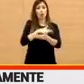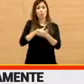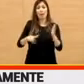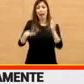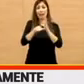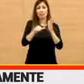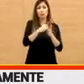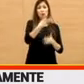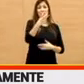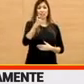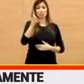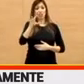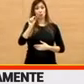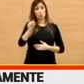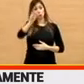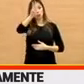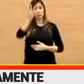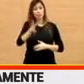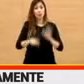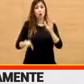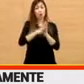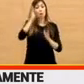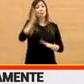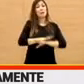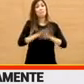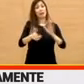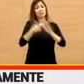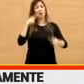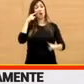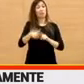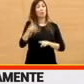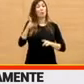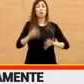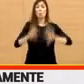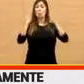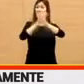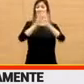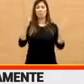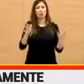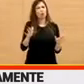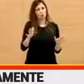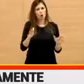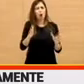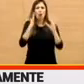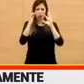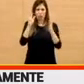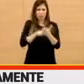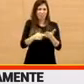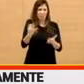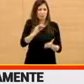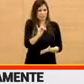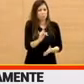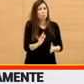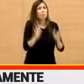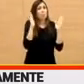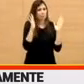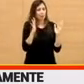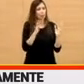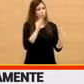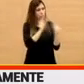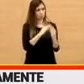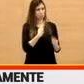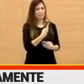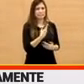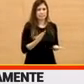del Código Penal sobre el derecho a huelga, porque naturalmente que hay que derogarlo. Evidentemente, estamos de acuerdo, porque no se puede meter a la